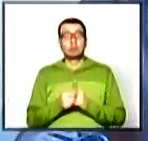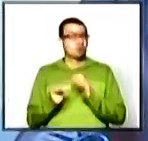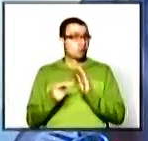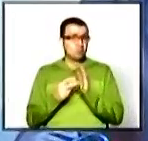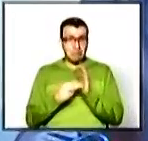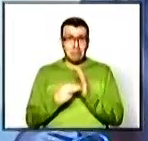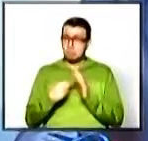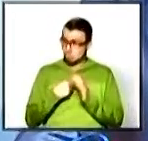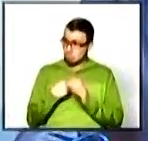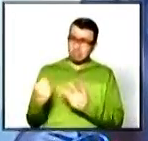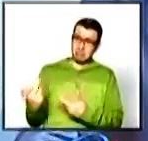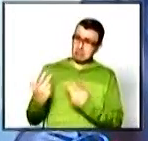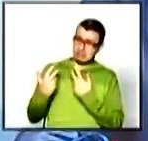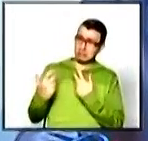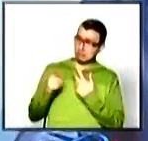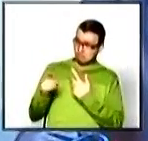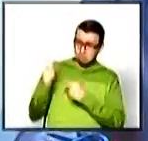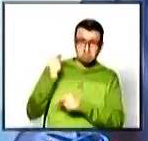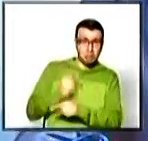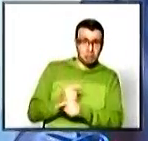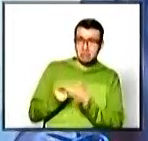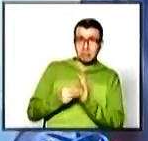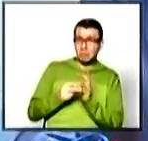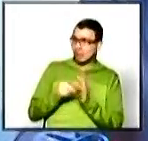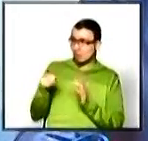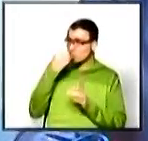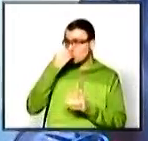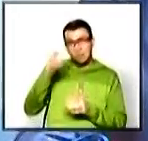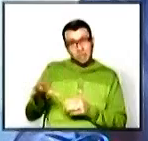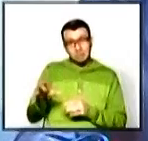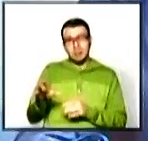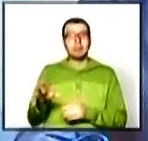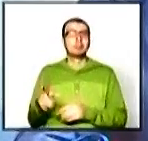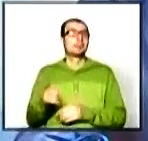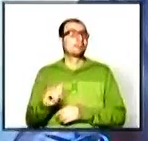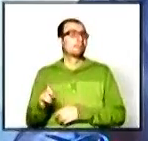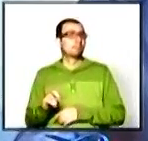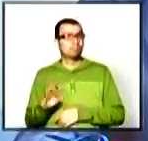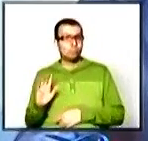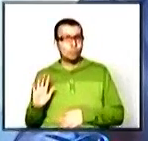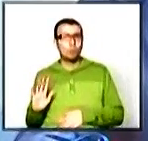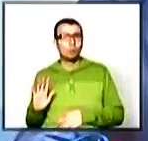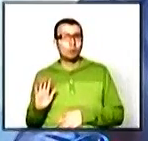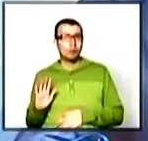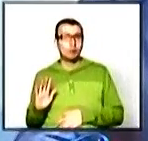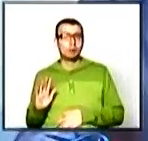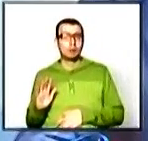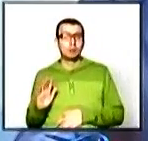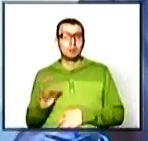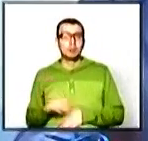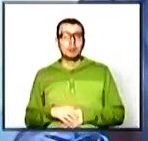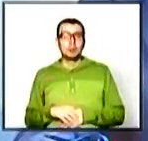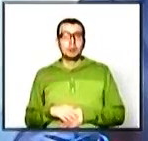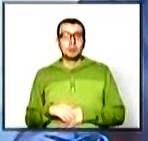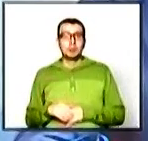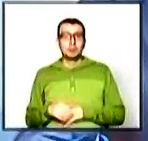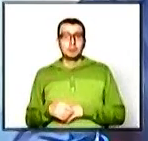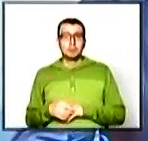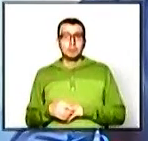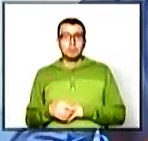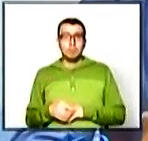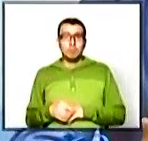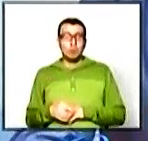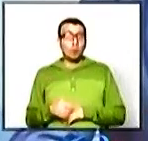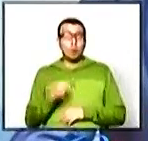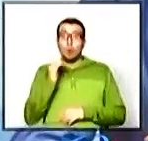en las facultades de medicina ciertas ayudas terapéuticas no significa que no tengan resultado ni validez. O el hecho